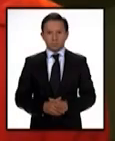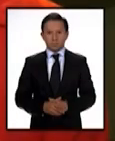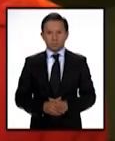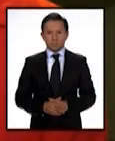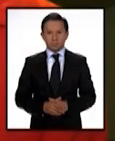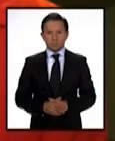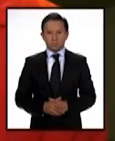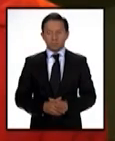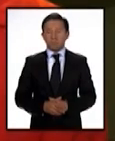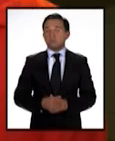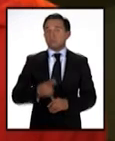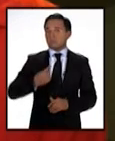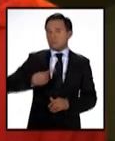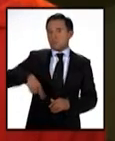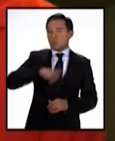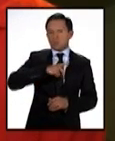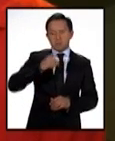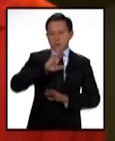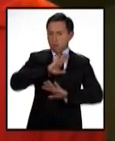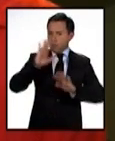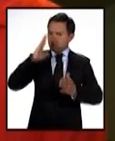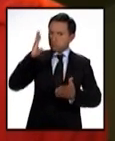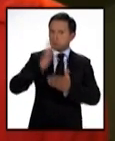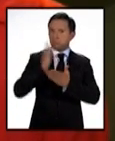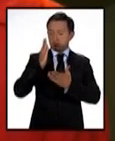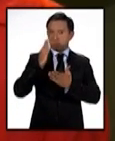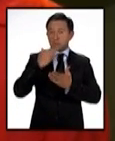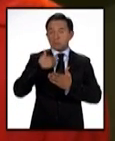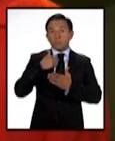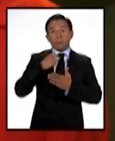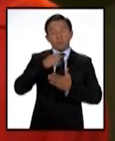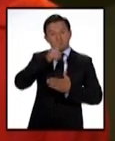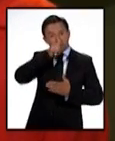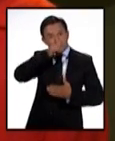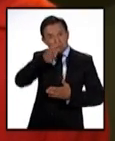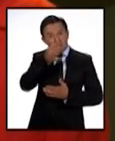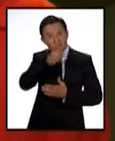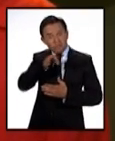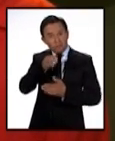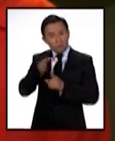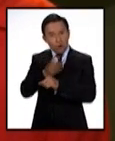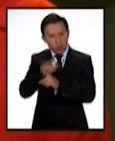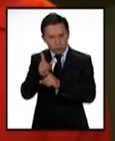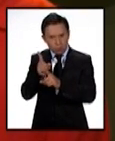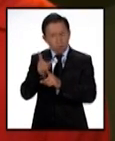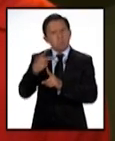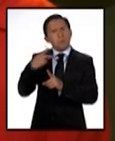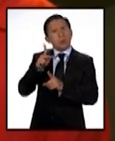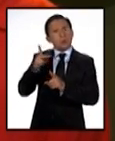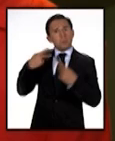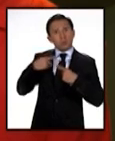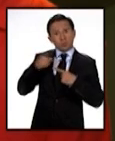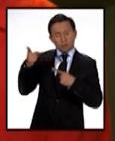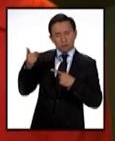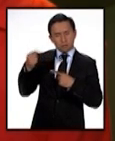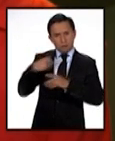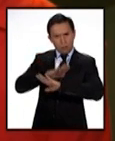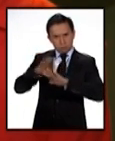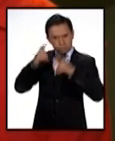Tenemos que poner un alto, no con violencia, pero sí de decirle al muchacho ya basta, que no soy tu